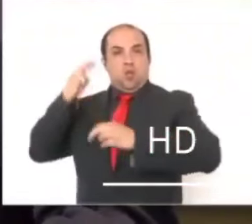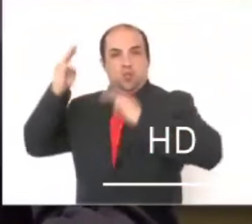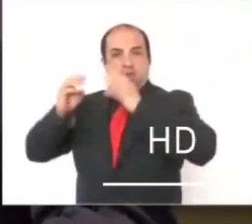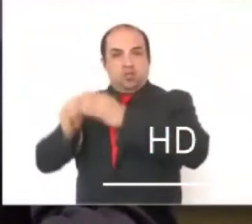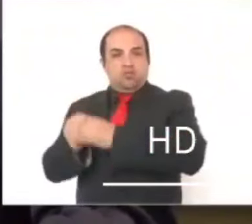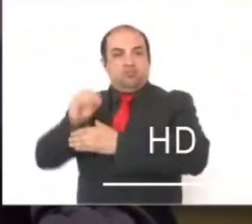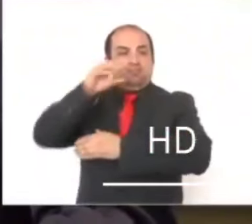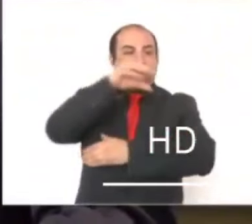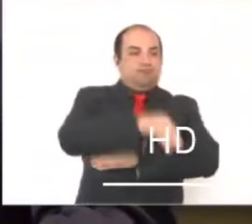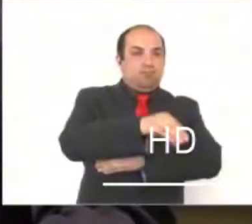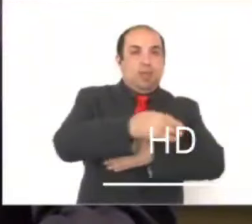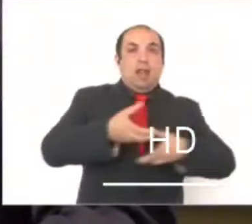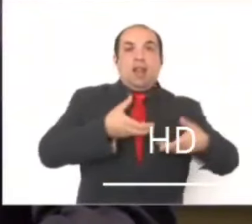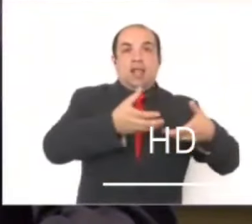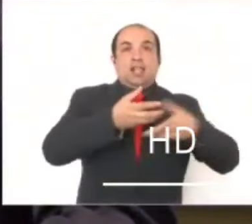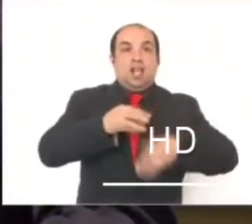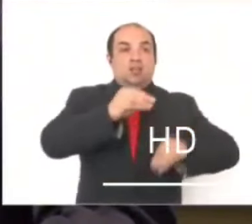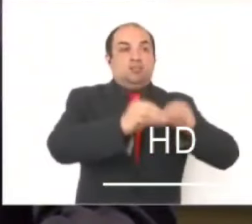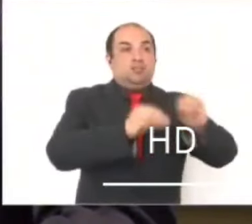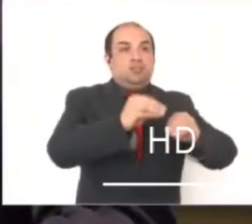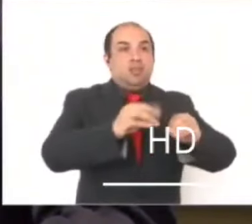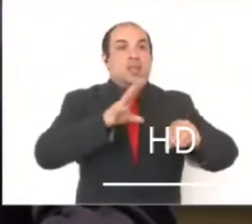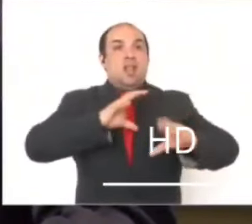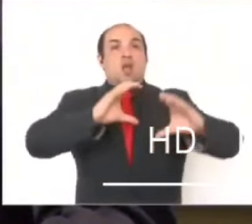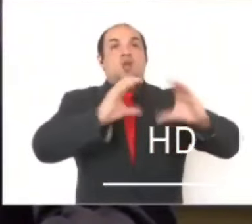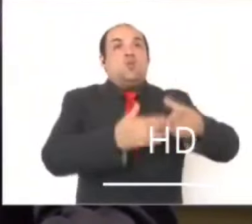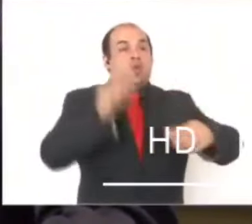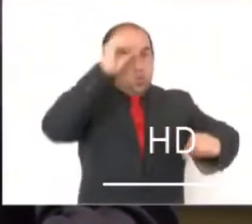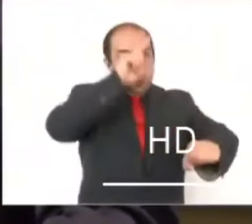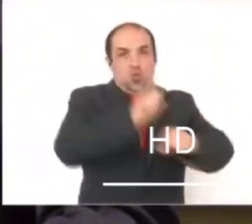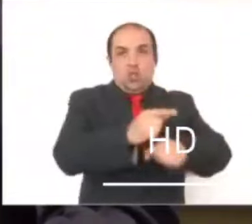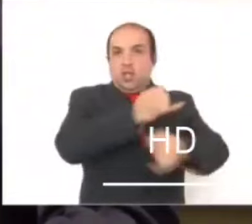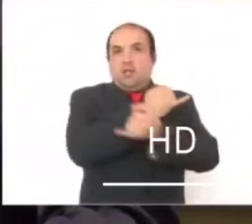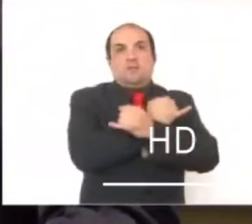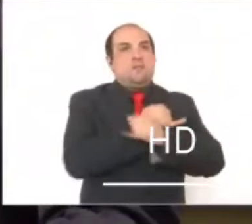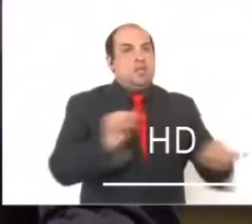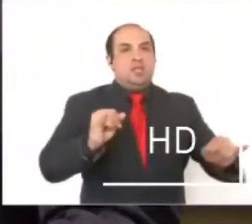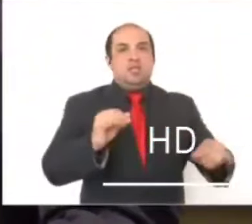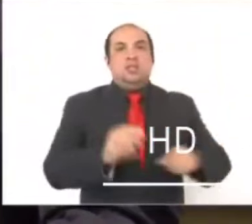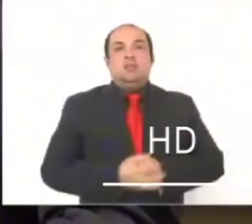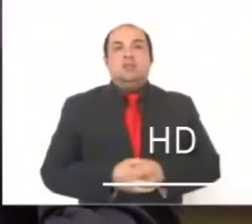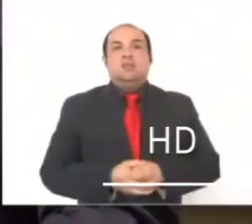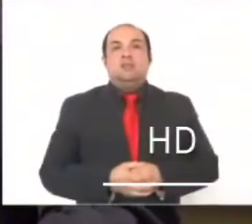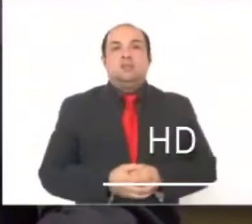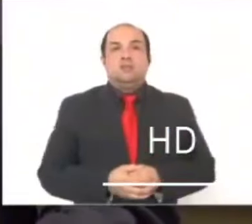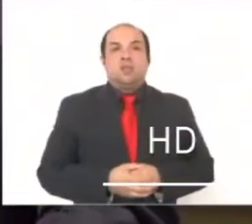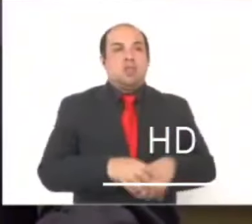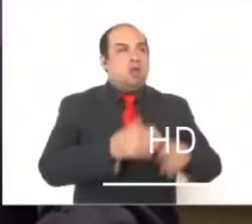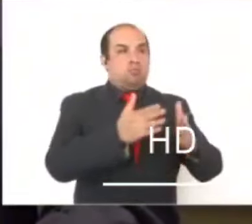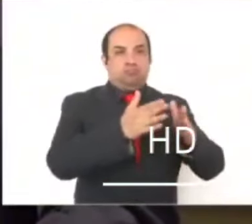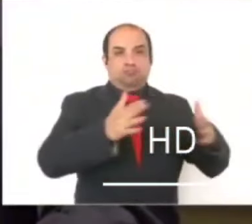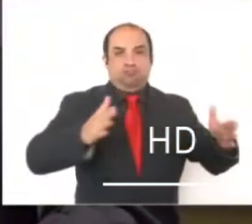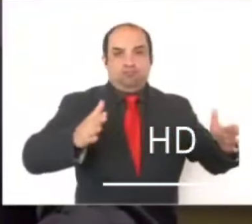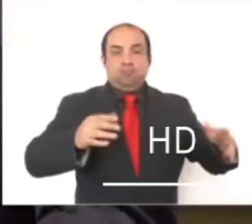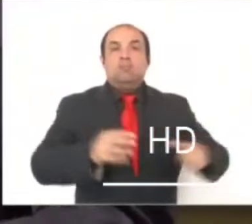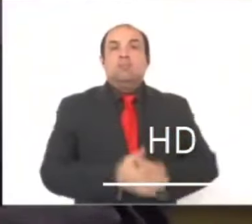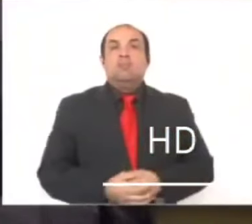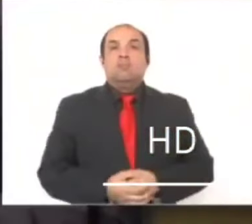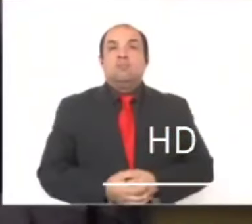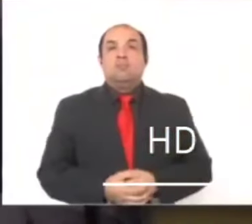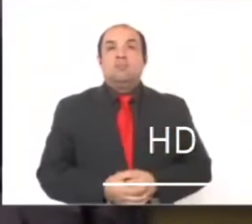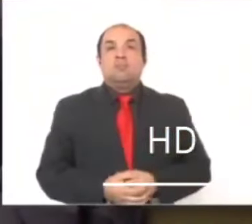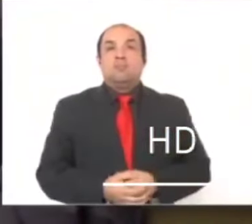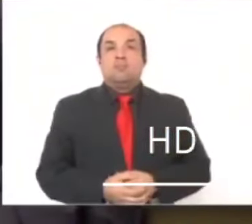invadió las calles y fue creando una comunidad cultural autónoma y floreciente. Vale la pena